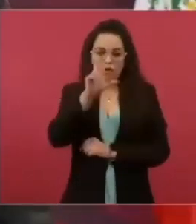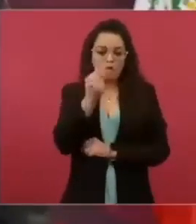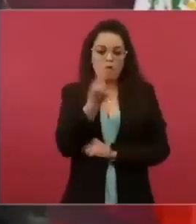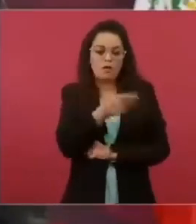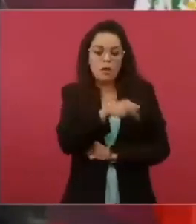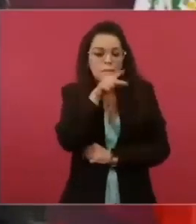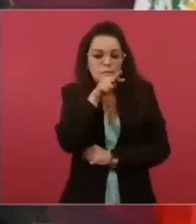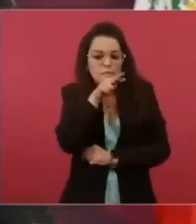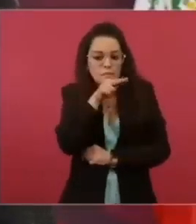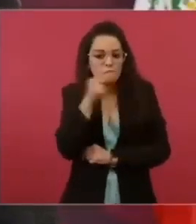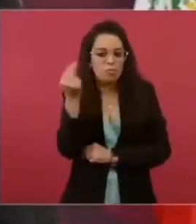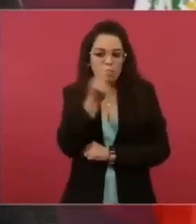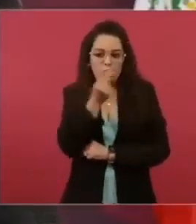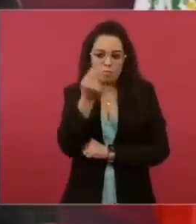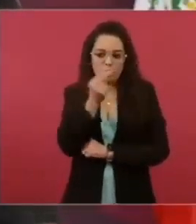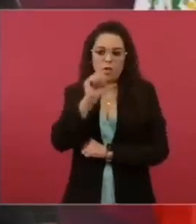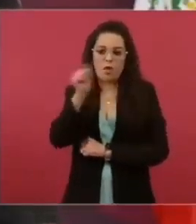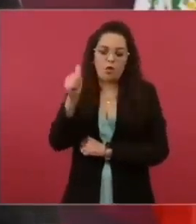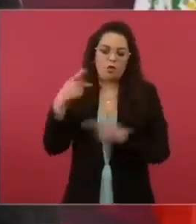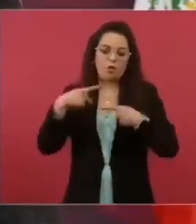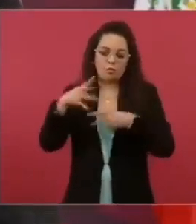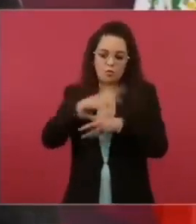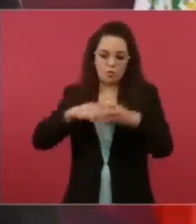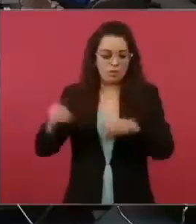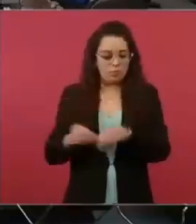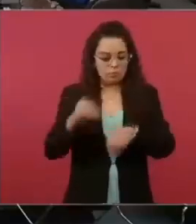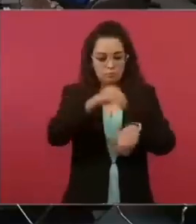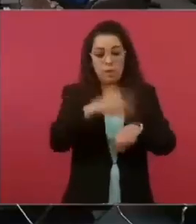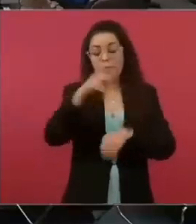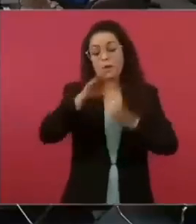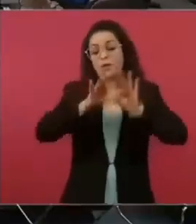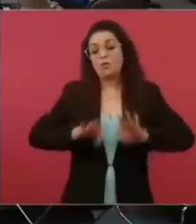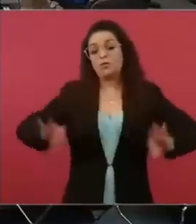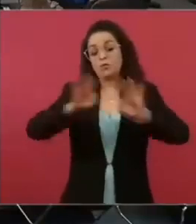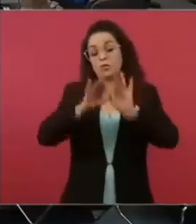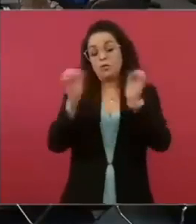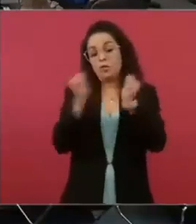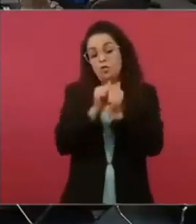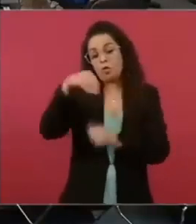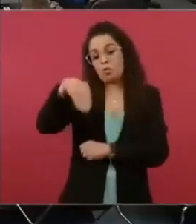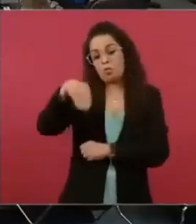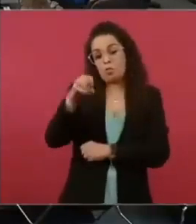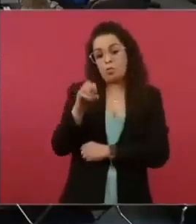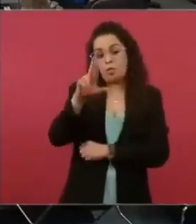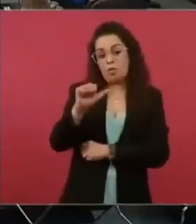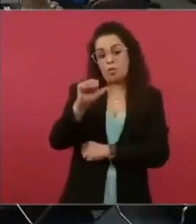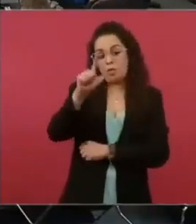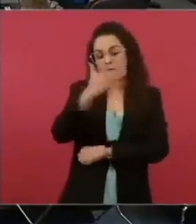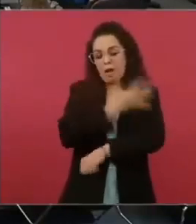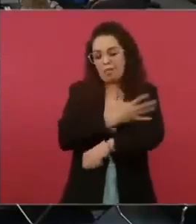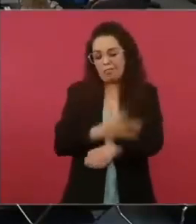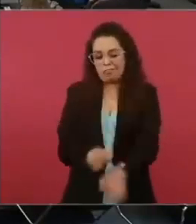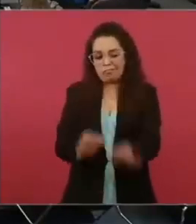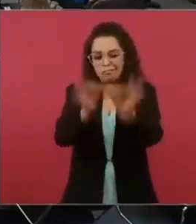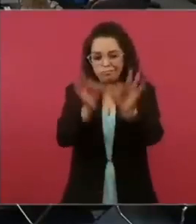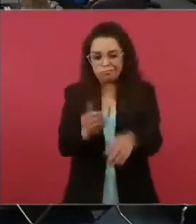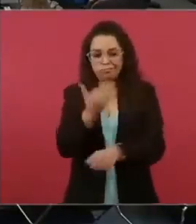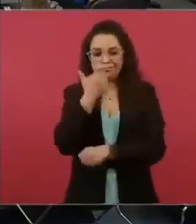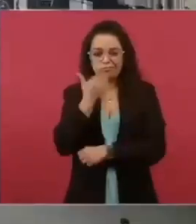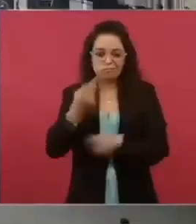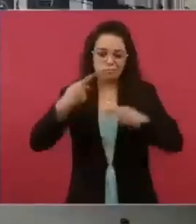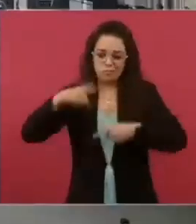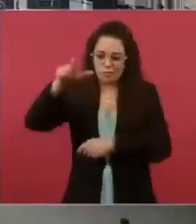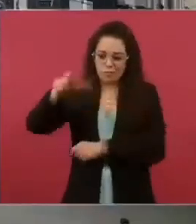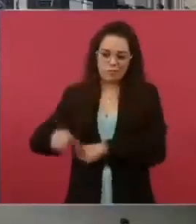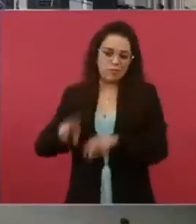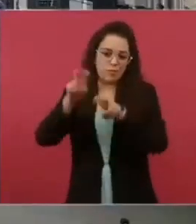sobre todo moral y político. ¿Mande? tres años estuve